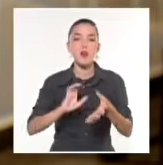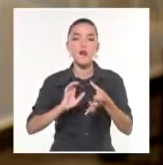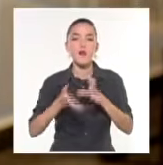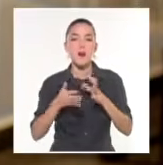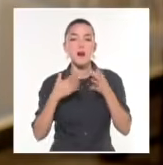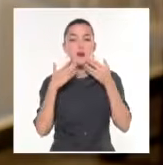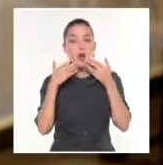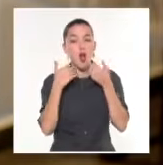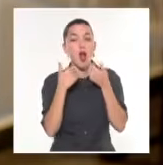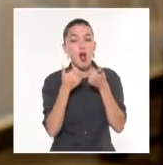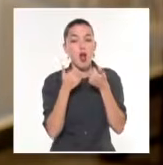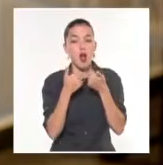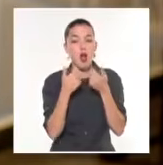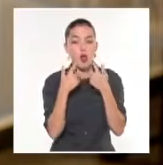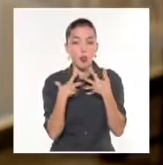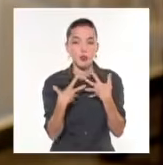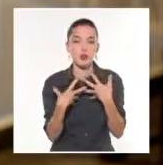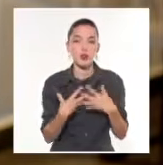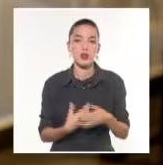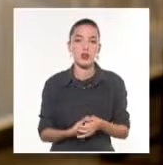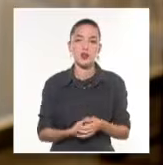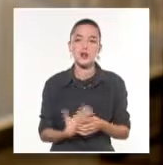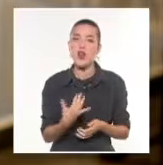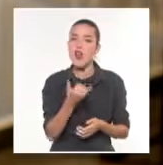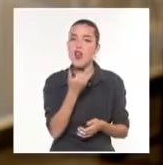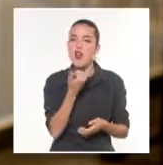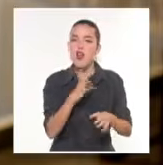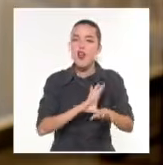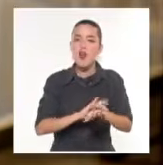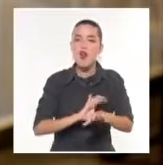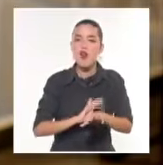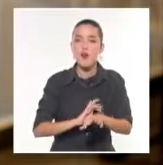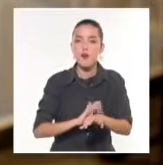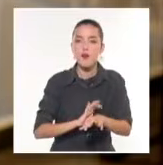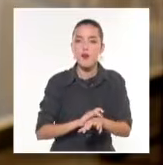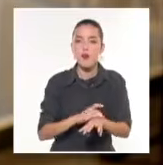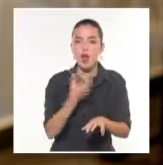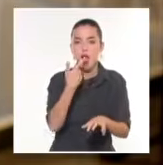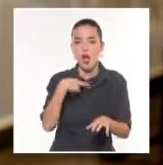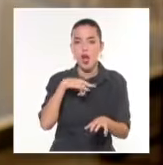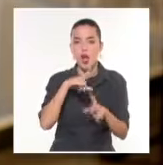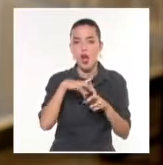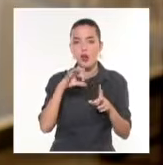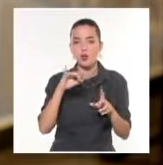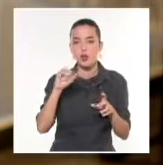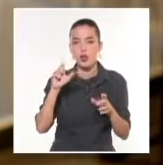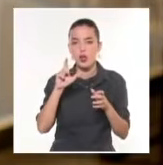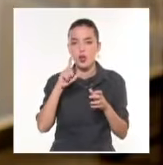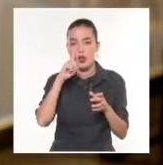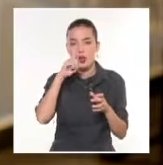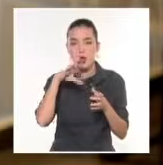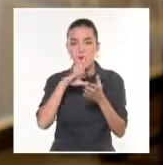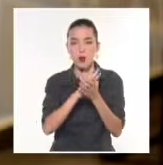claves para detectar enfermedades autoinmunes en las personas. Hablamos, por ejemplo, de los especialistas del Laboratorio de Anticuerpos